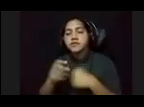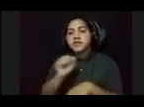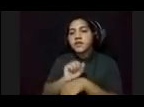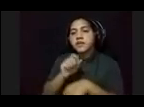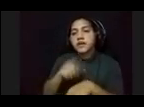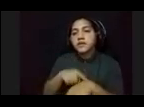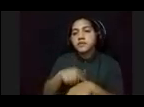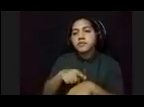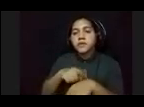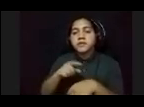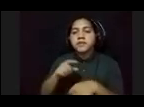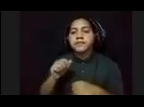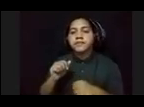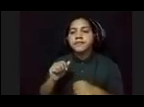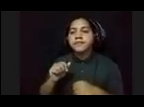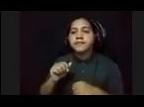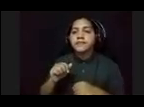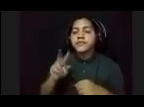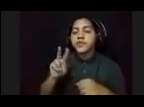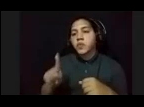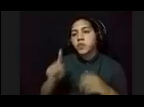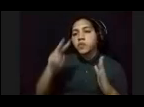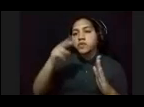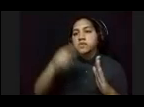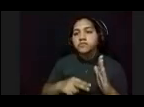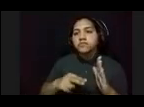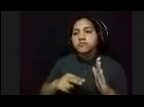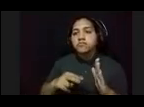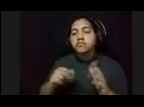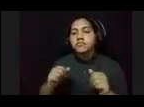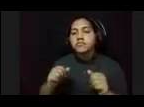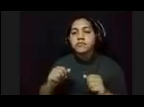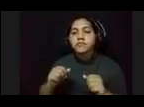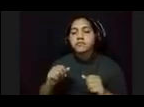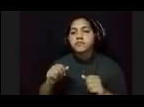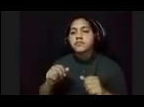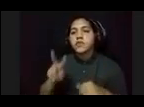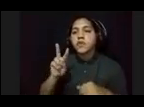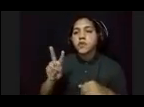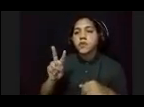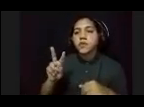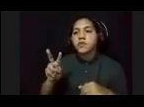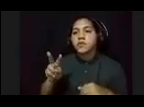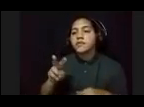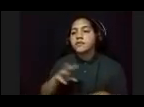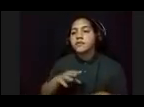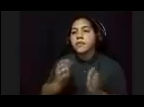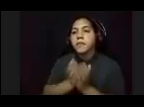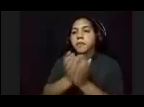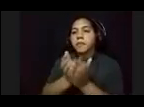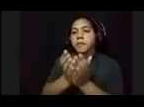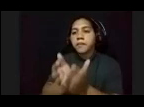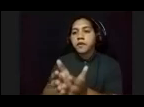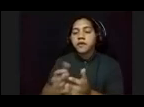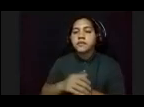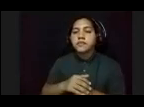muelle, 1 lector en la colectiva, 2 marineros, 1 en barco mercantil,